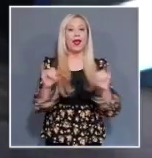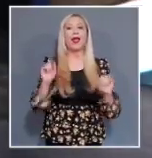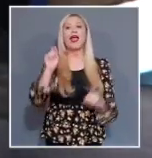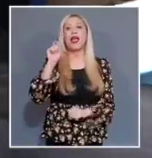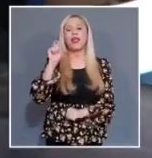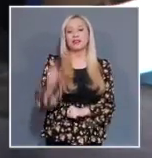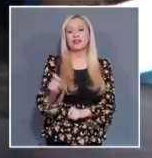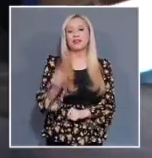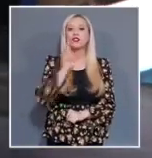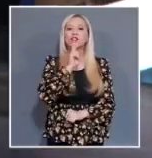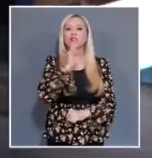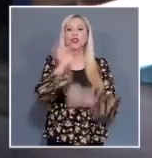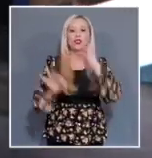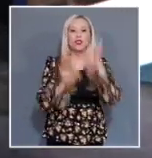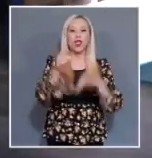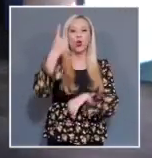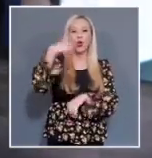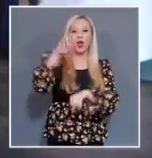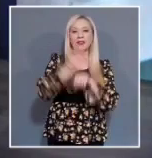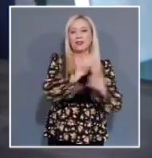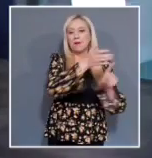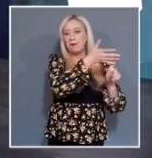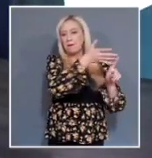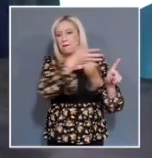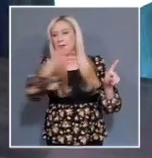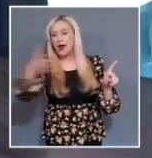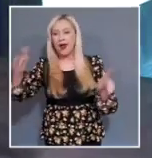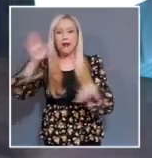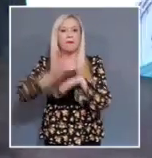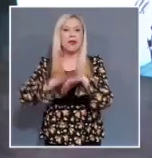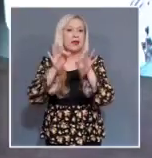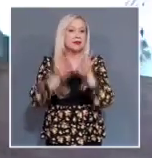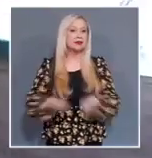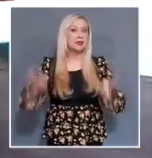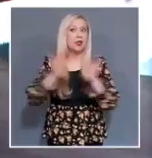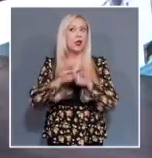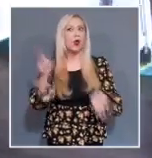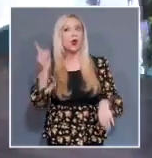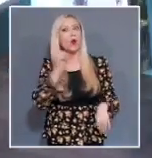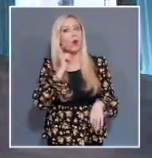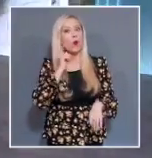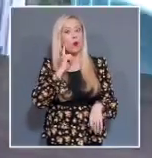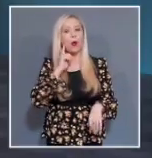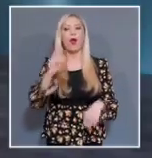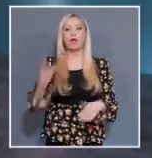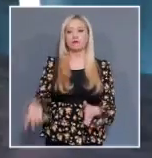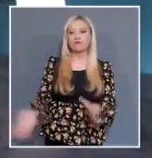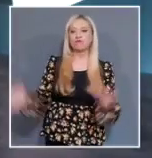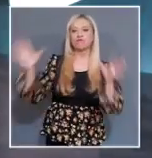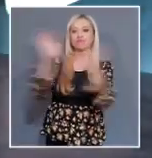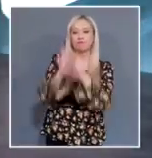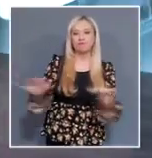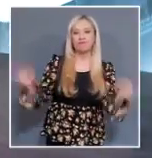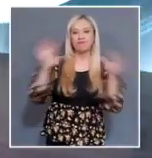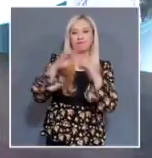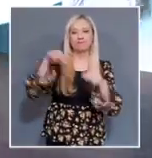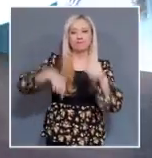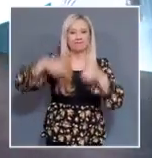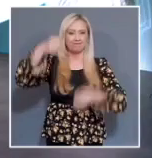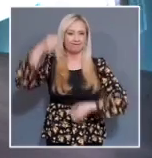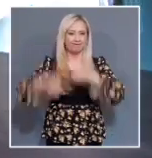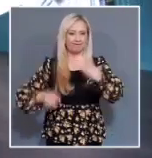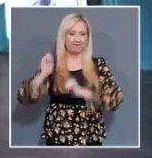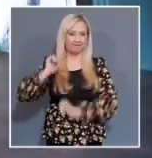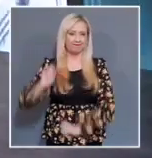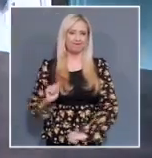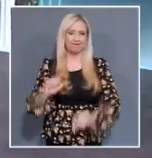un recuento de los sucesos más importantes que se registraron durante la semana en el Poder Judicial de la Federación. No